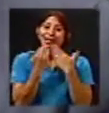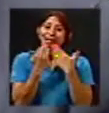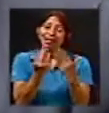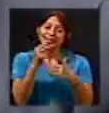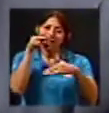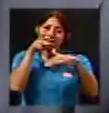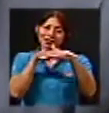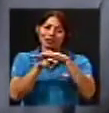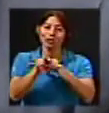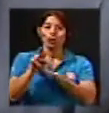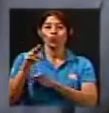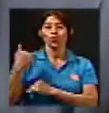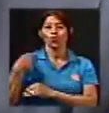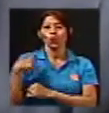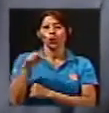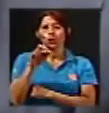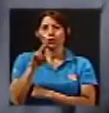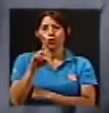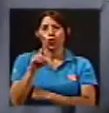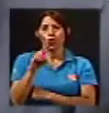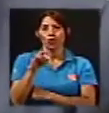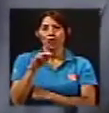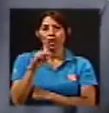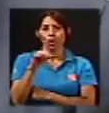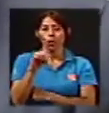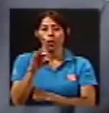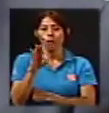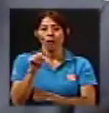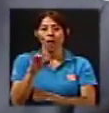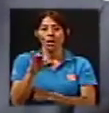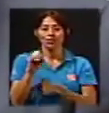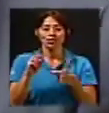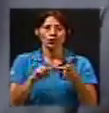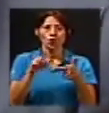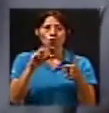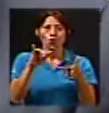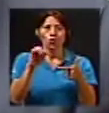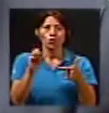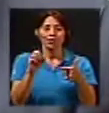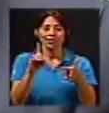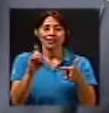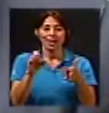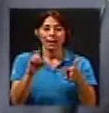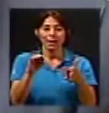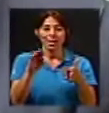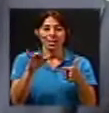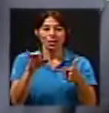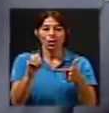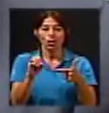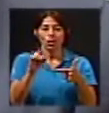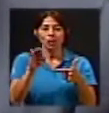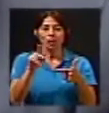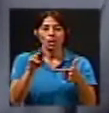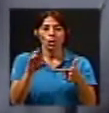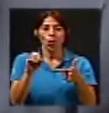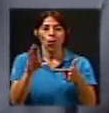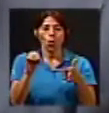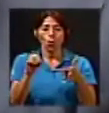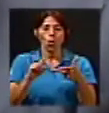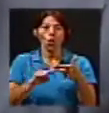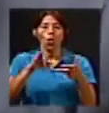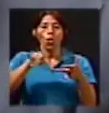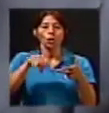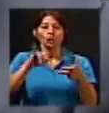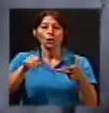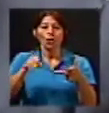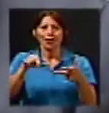Facio, Luis Demetrio Tinoco, don José Joaquín Trejos, que fueron los primeros que impulsaron la facultad, la